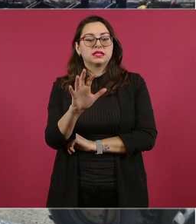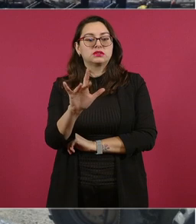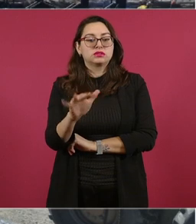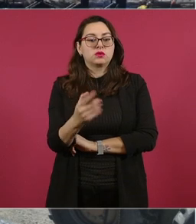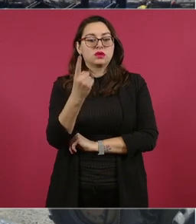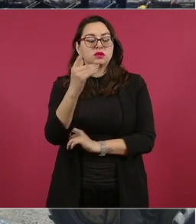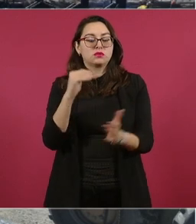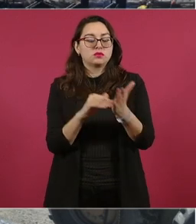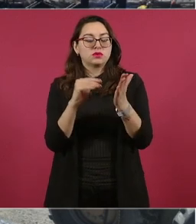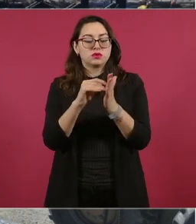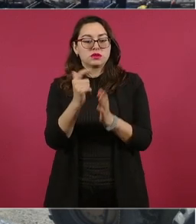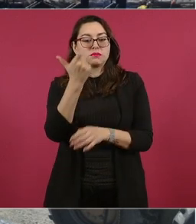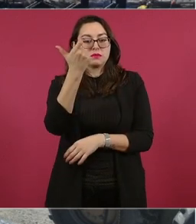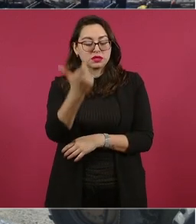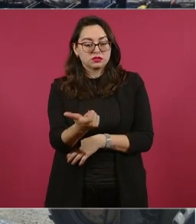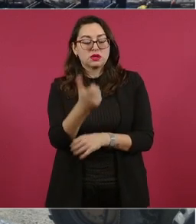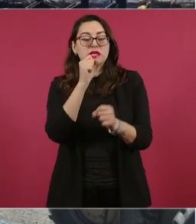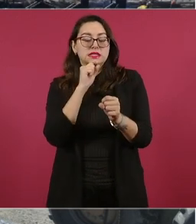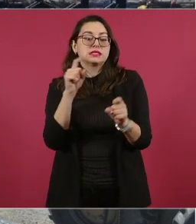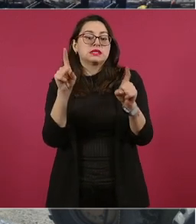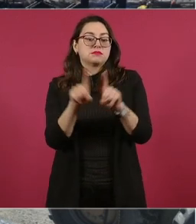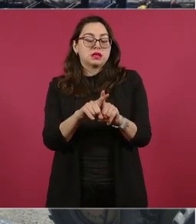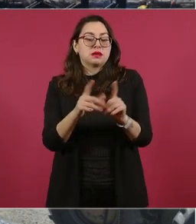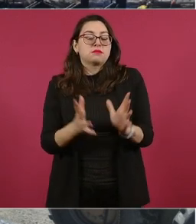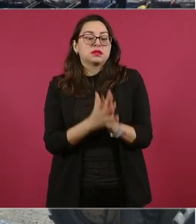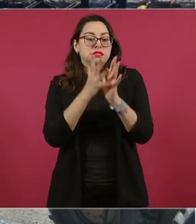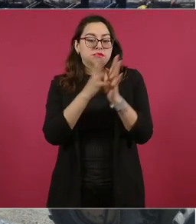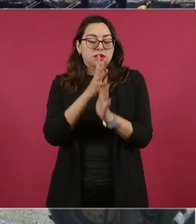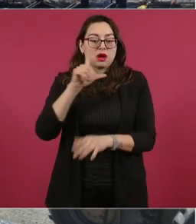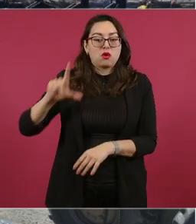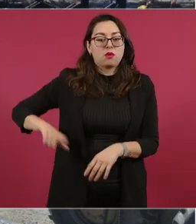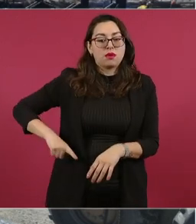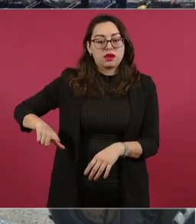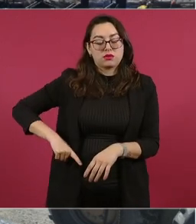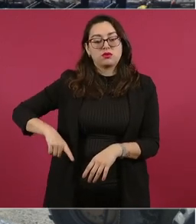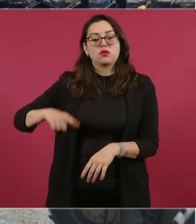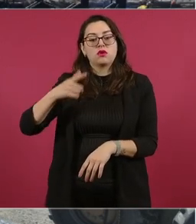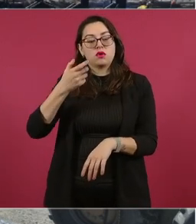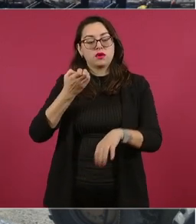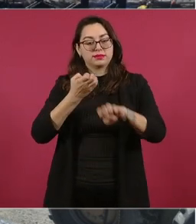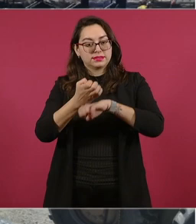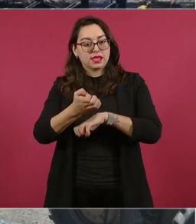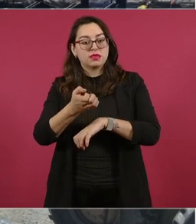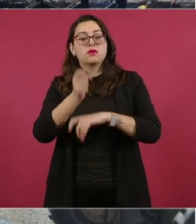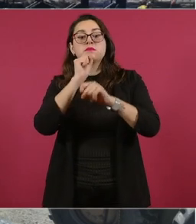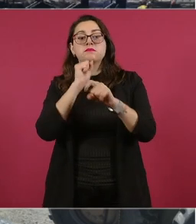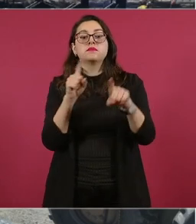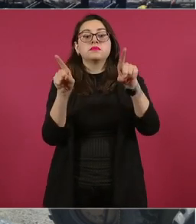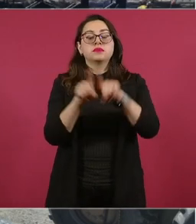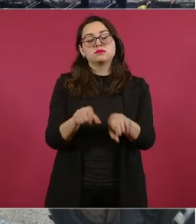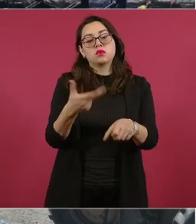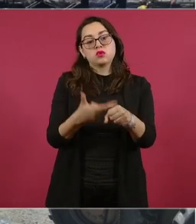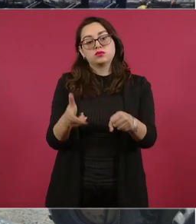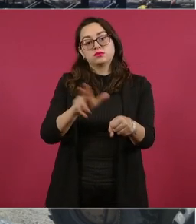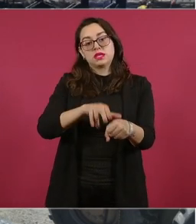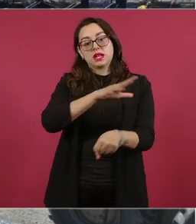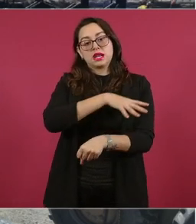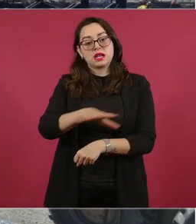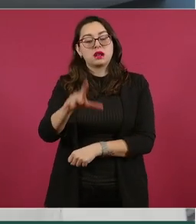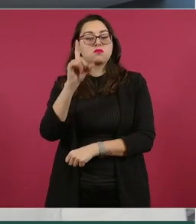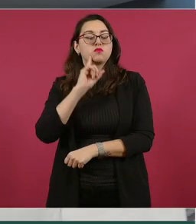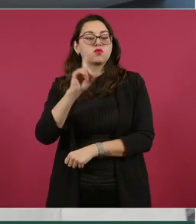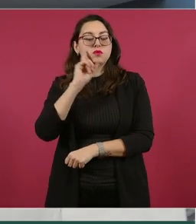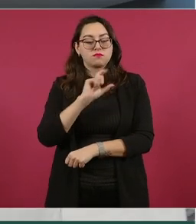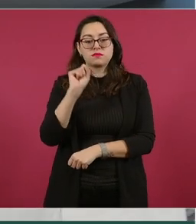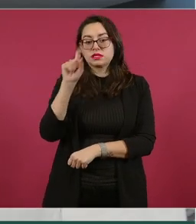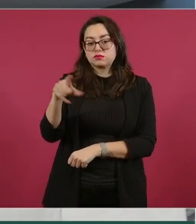millones de pesos, en donde también está participando el gobierno del estado. La siguiente, y el Hospital General de la Mujer de Tepic, que